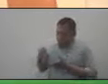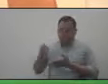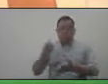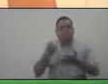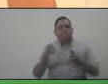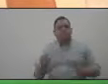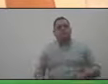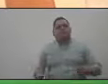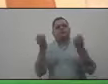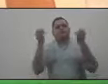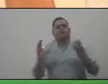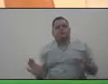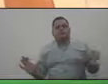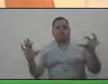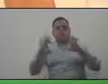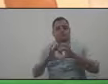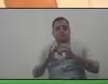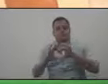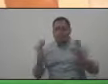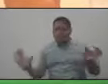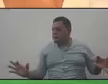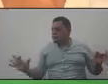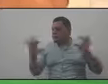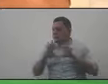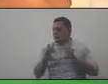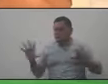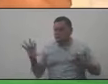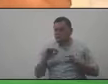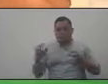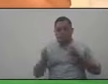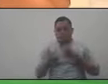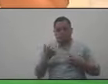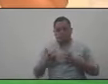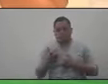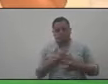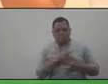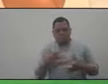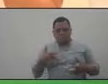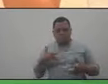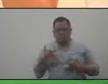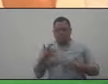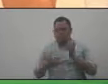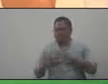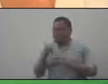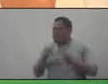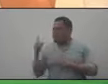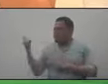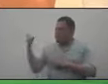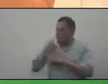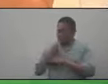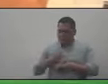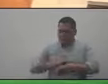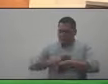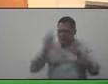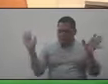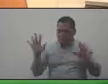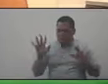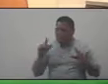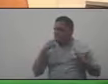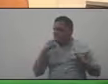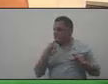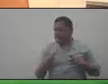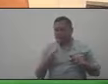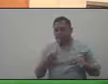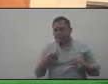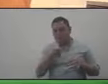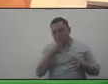salvar a Capresoca, porque si Capresoca se hundía todo el sistema de salud del departamento, él es el que nos da las directrices claras. Yo una vez lo dije en una emisora